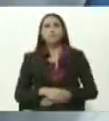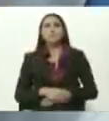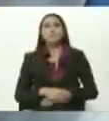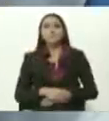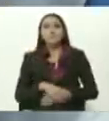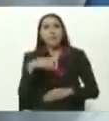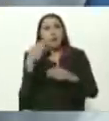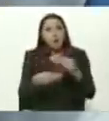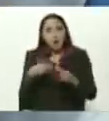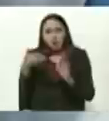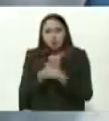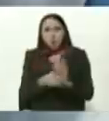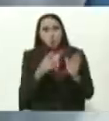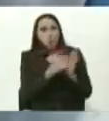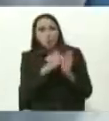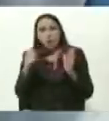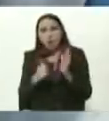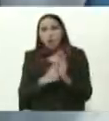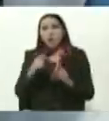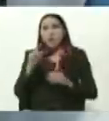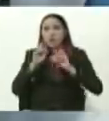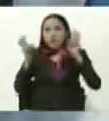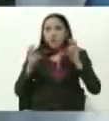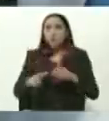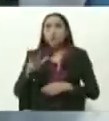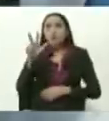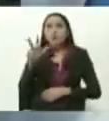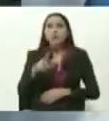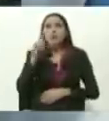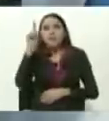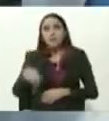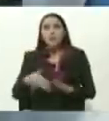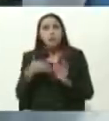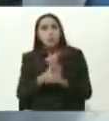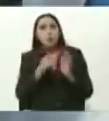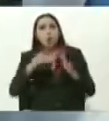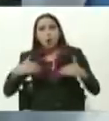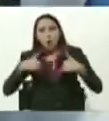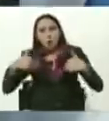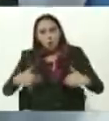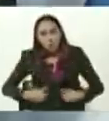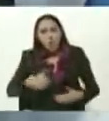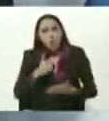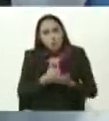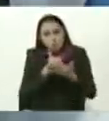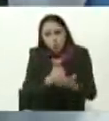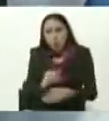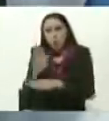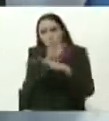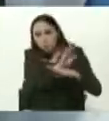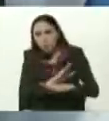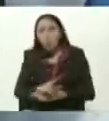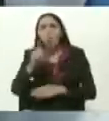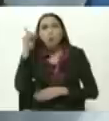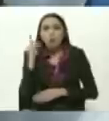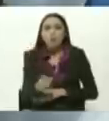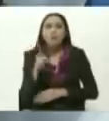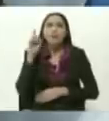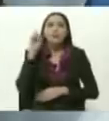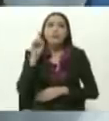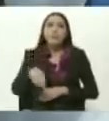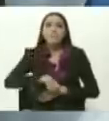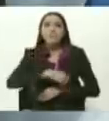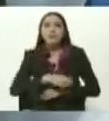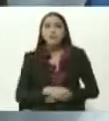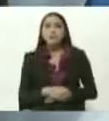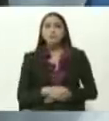su título 3, que habla de los derechos humanos, las garantías constitucionales y los deberes. En